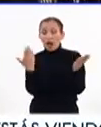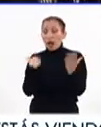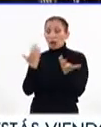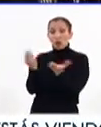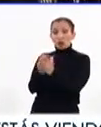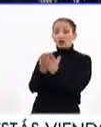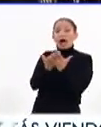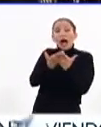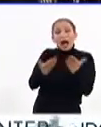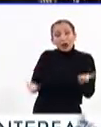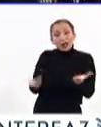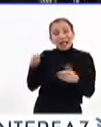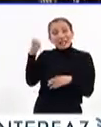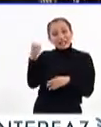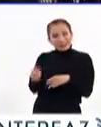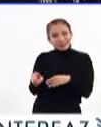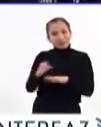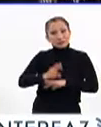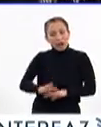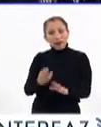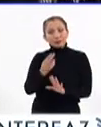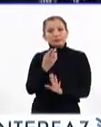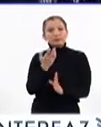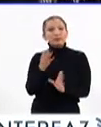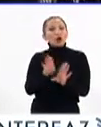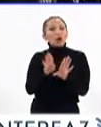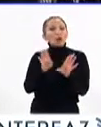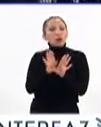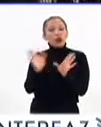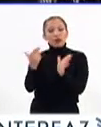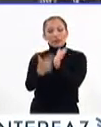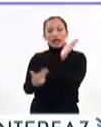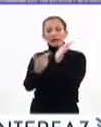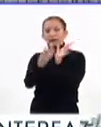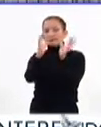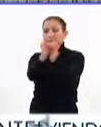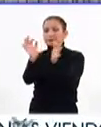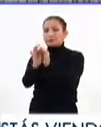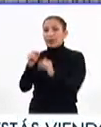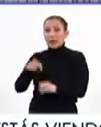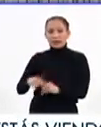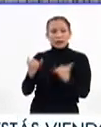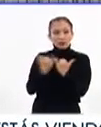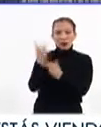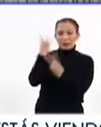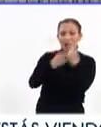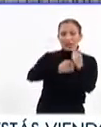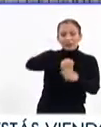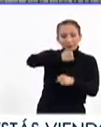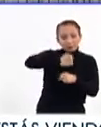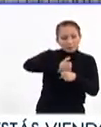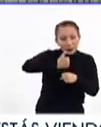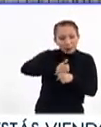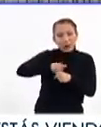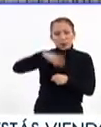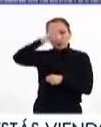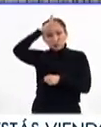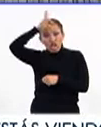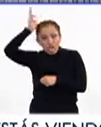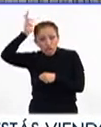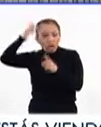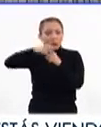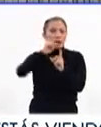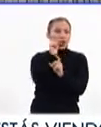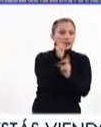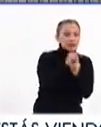todo un curso, ahora esto se maneja en forma de talleres. Aquí lo mismo viene la abuelita, que el punk, que